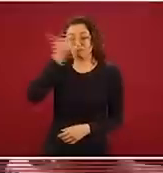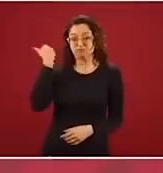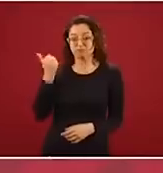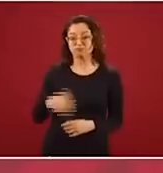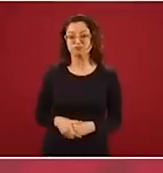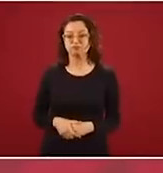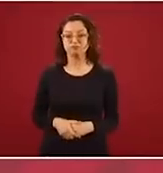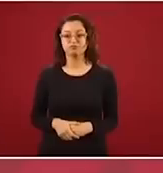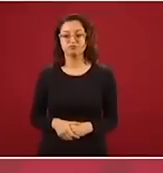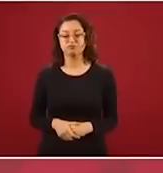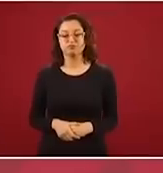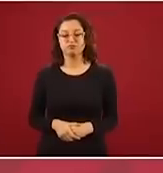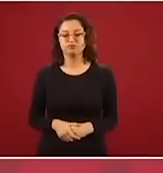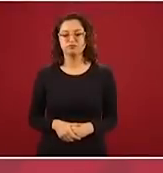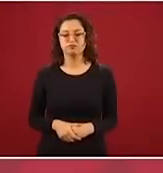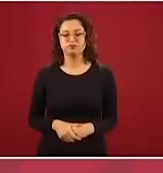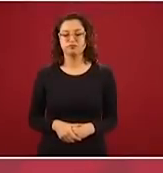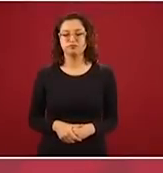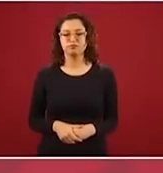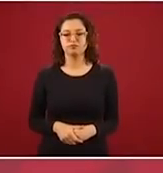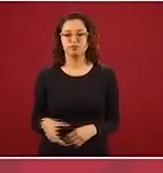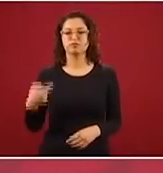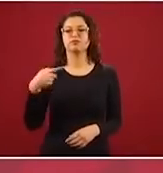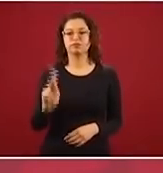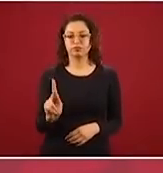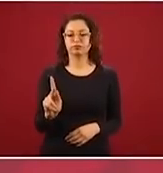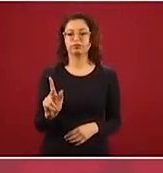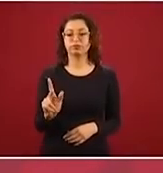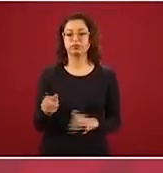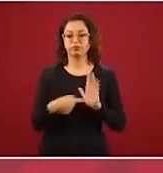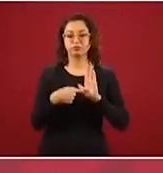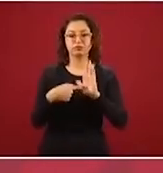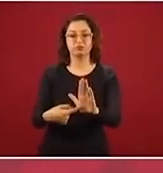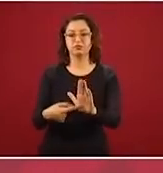pero además hay una realidad.